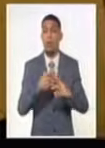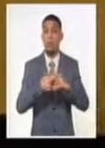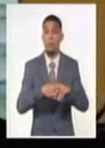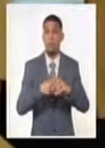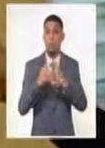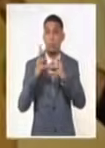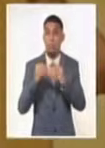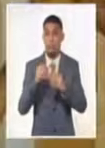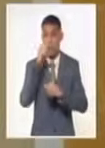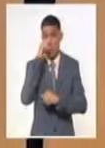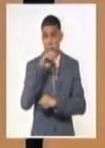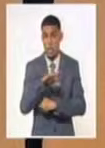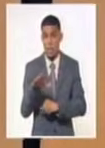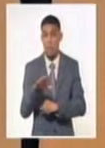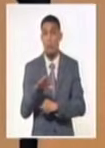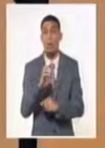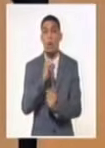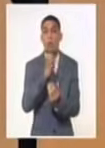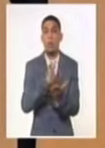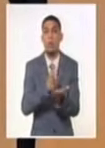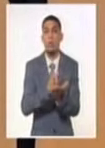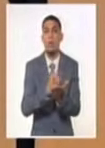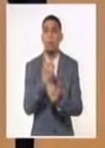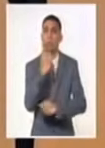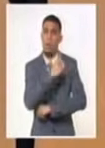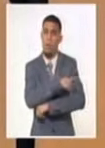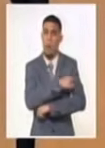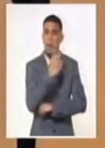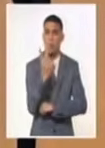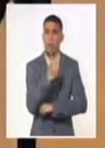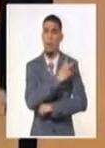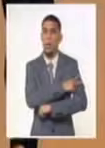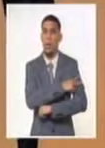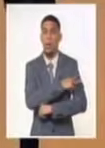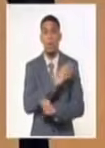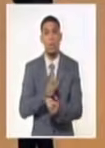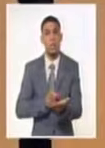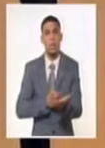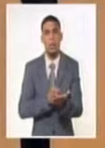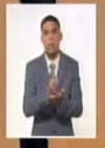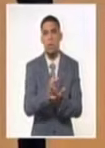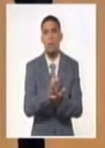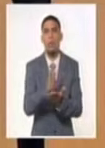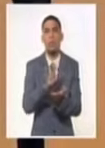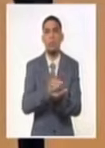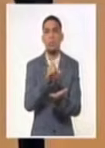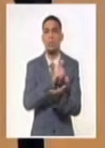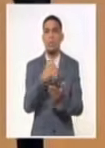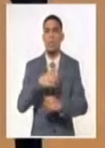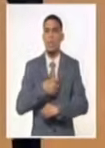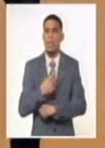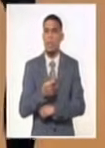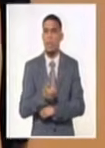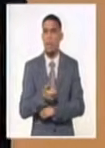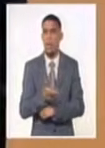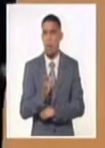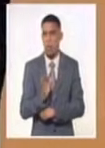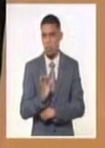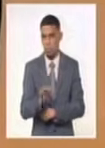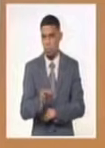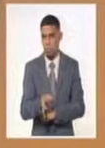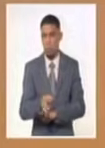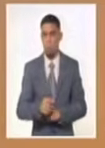niños de la educación primaria, secundaria, se vinculan directamente a las escuelas que tienen en cada uno de los territorios donde provienen, donde los que